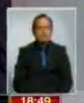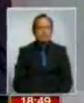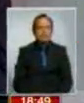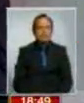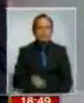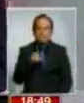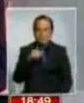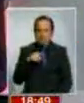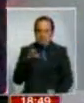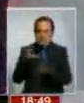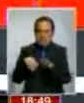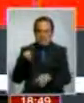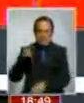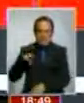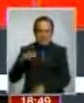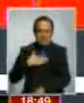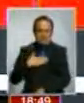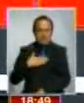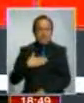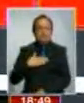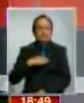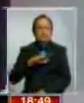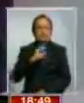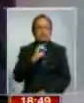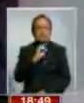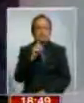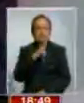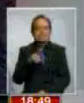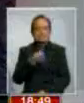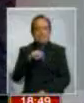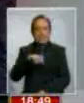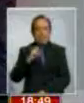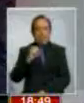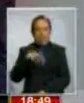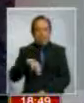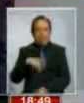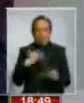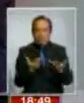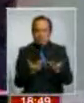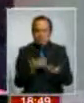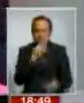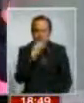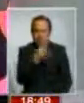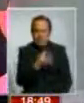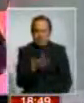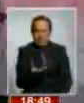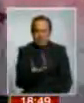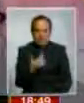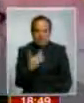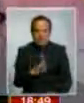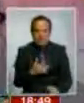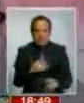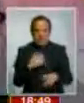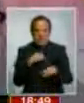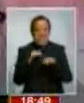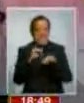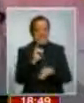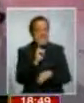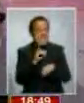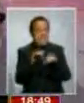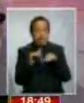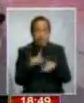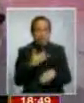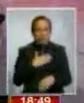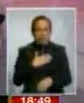su propio senador, Manuel José Sandón. Matilde, si a nosotros nos ha pasado una cosa que a mí por lo menos me pone muy incómodo, porque